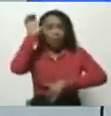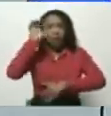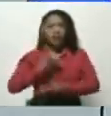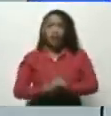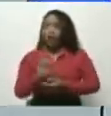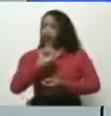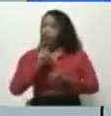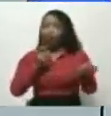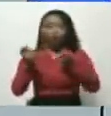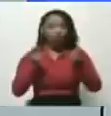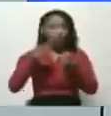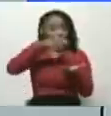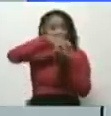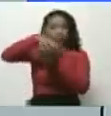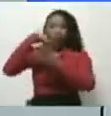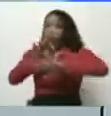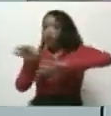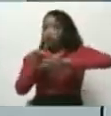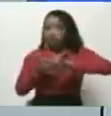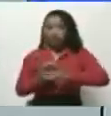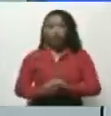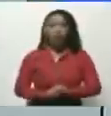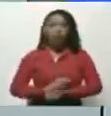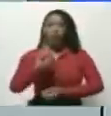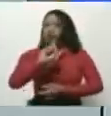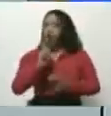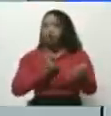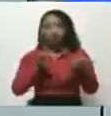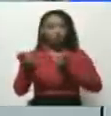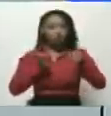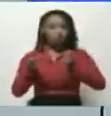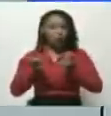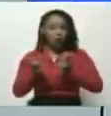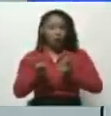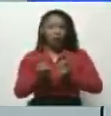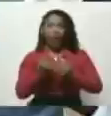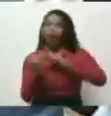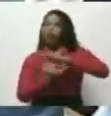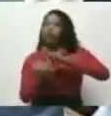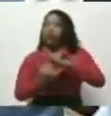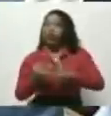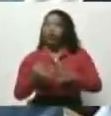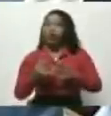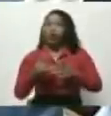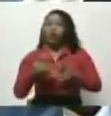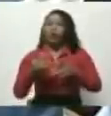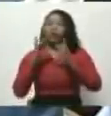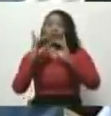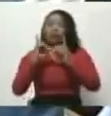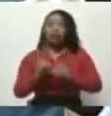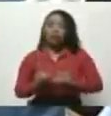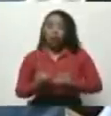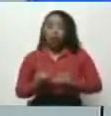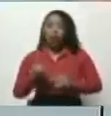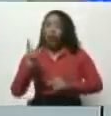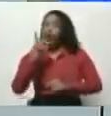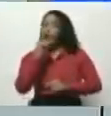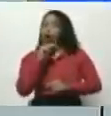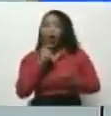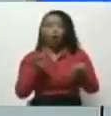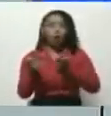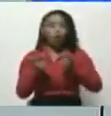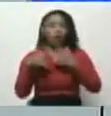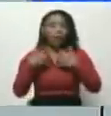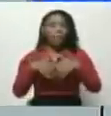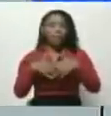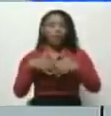la de los estados y municipios, no controla el de los institutos autónomos, no controla el de las empresas